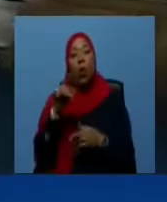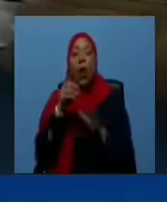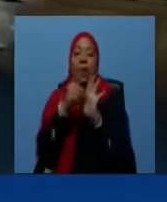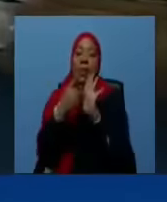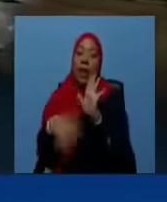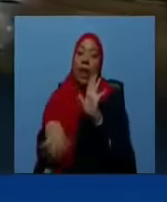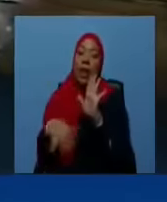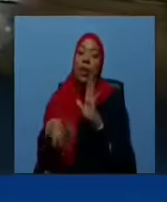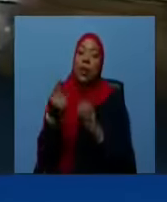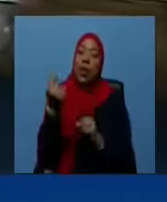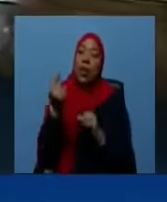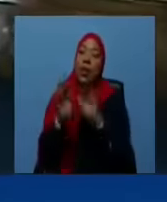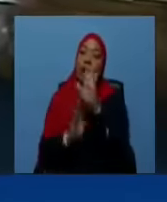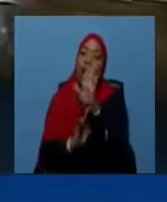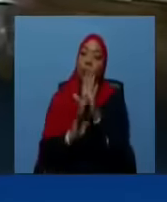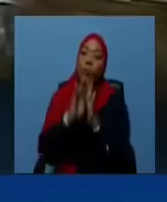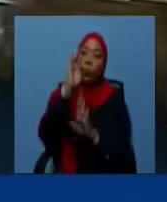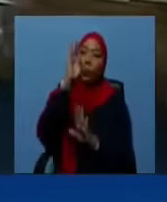al crecimiento,